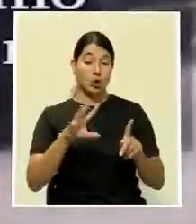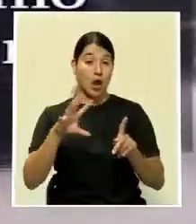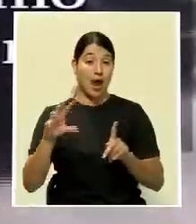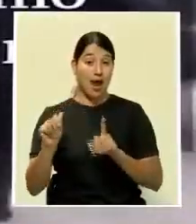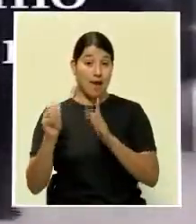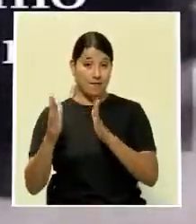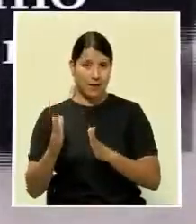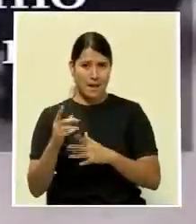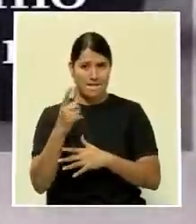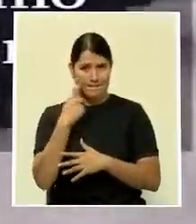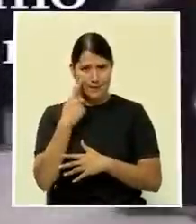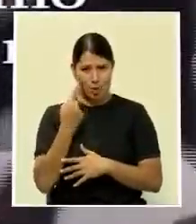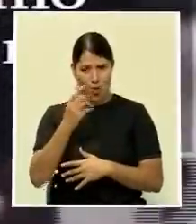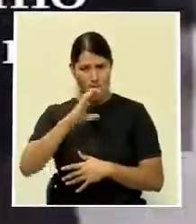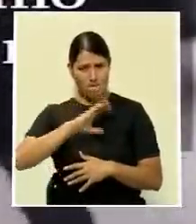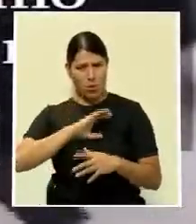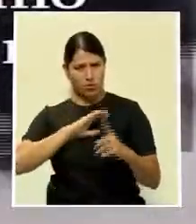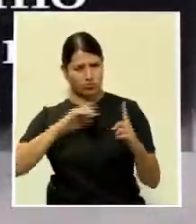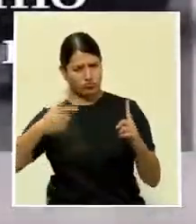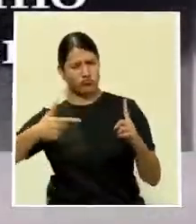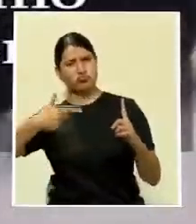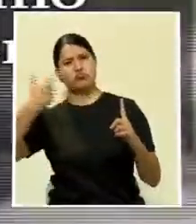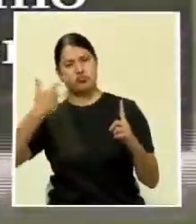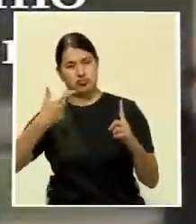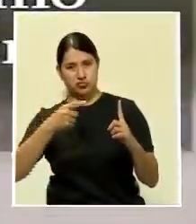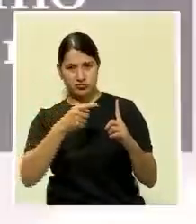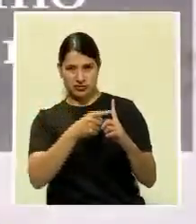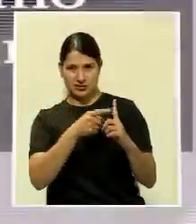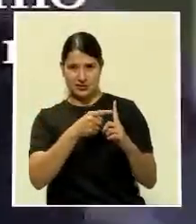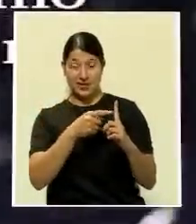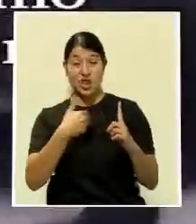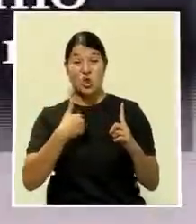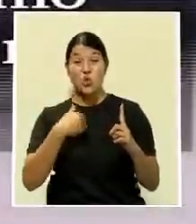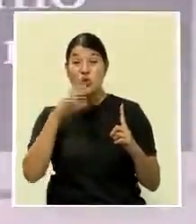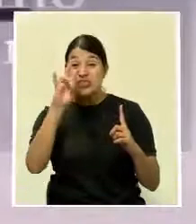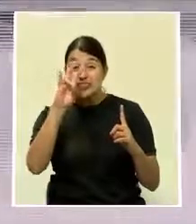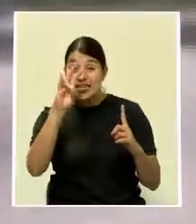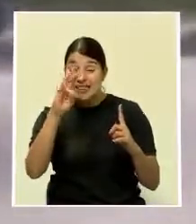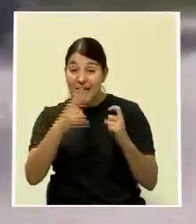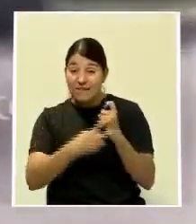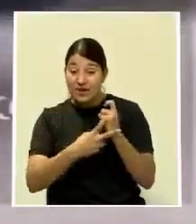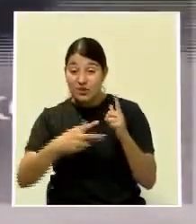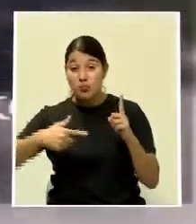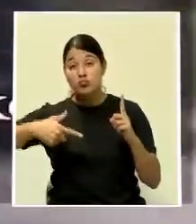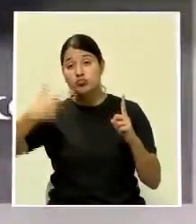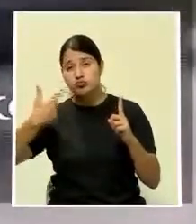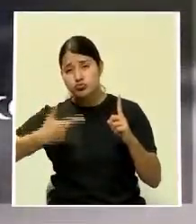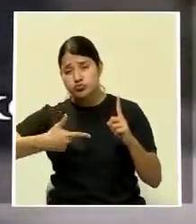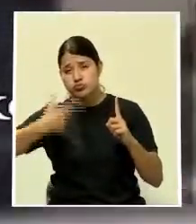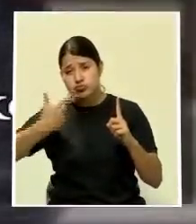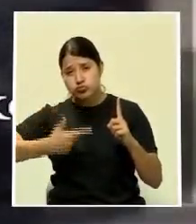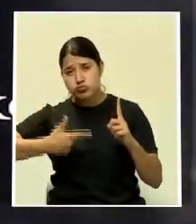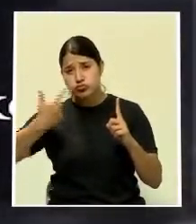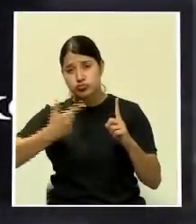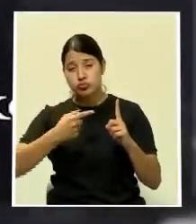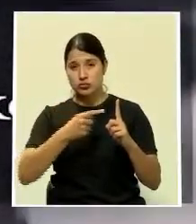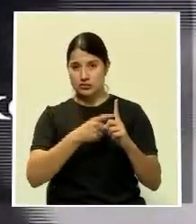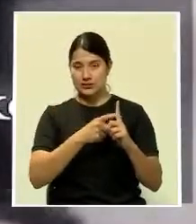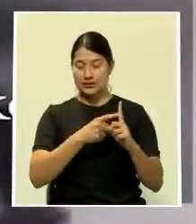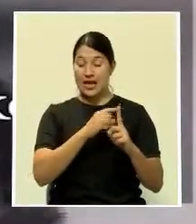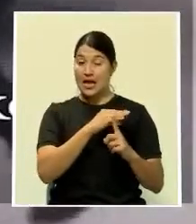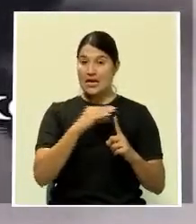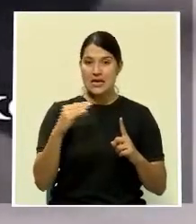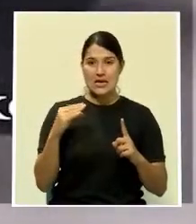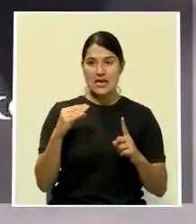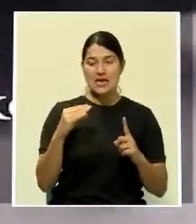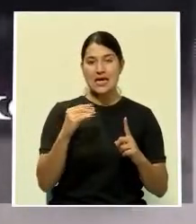dispararle a quemarropa a Jacob Blake. Recibió 7 disparos a quemarropa y